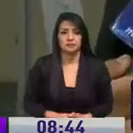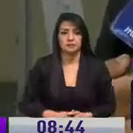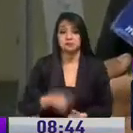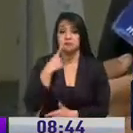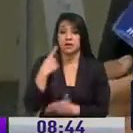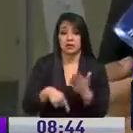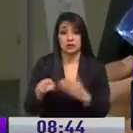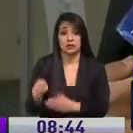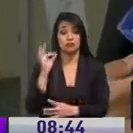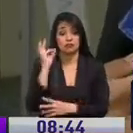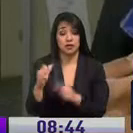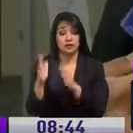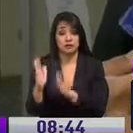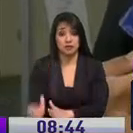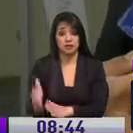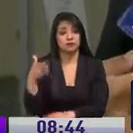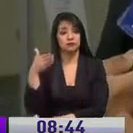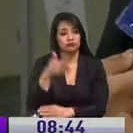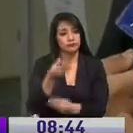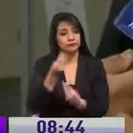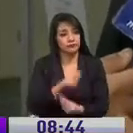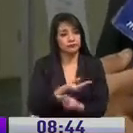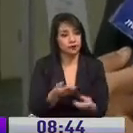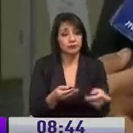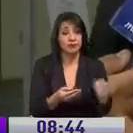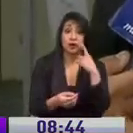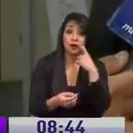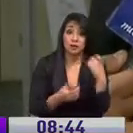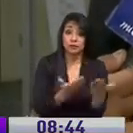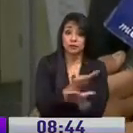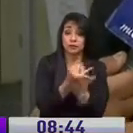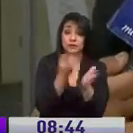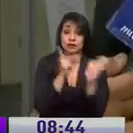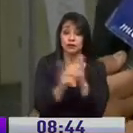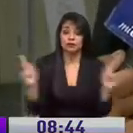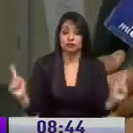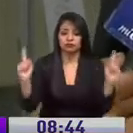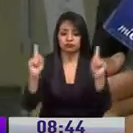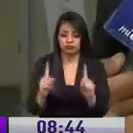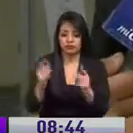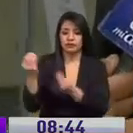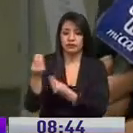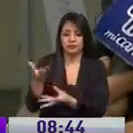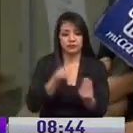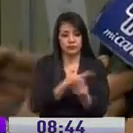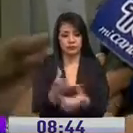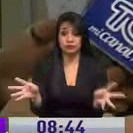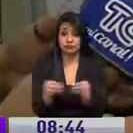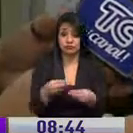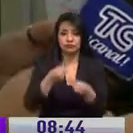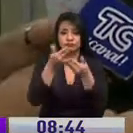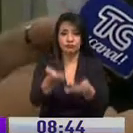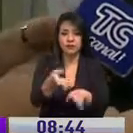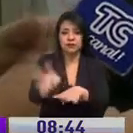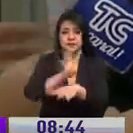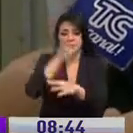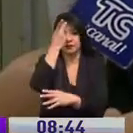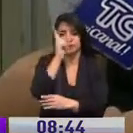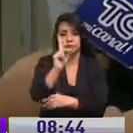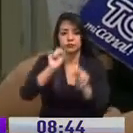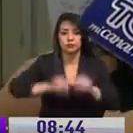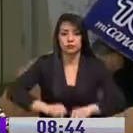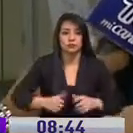al asambleísta Vallejo, para que escuche al asambleísta Villamar y para que con un informe permita el pronunciamiento del Pleno de la Asamblea